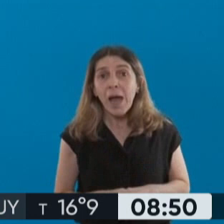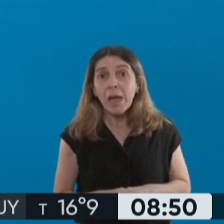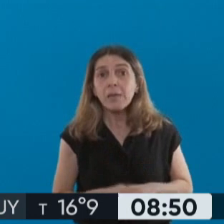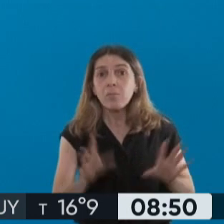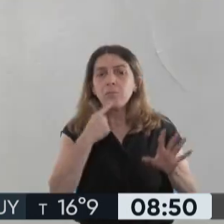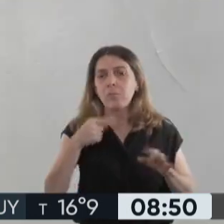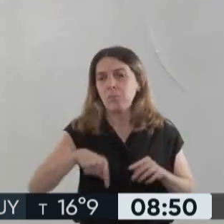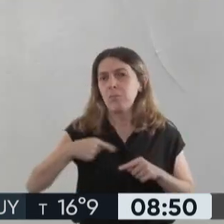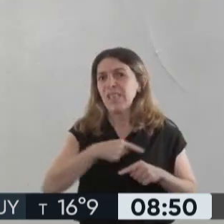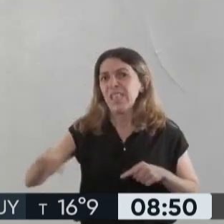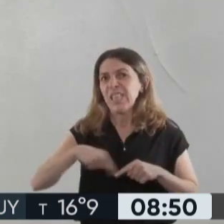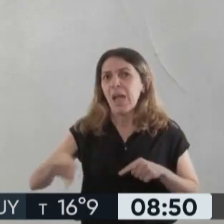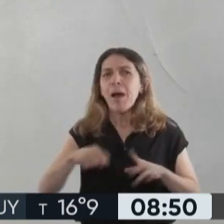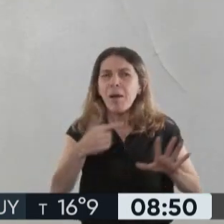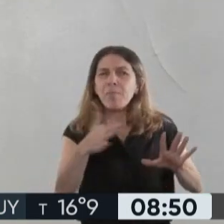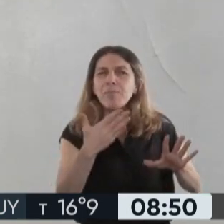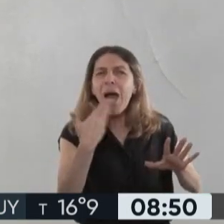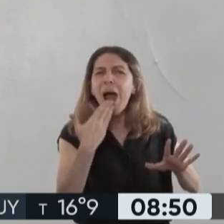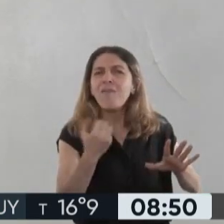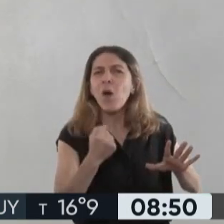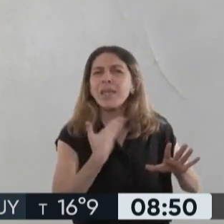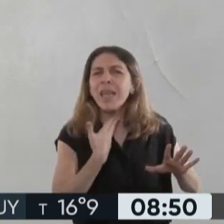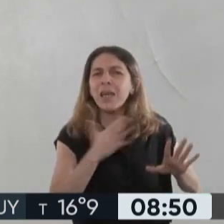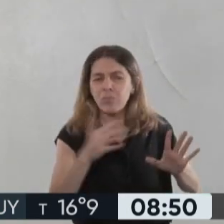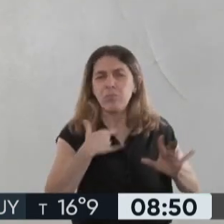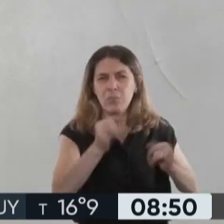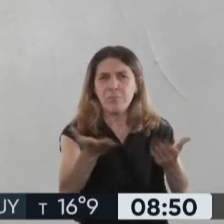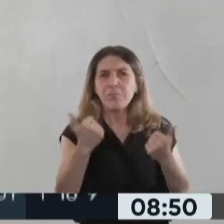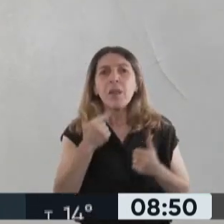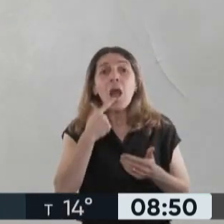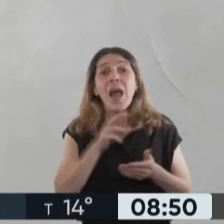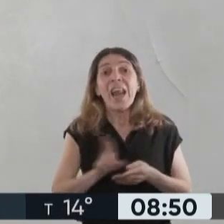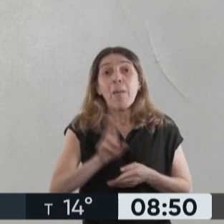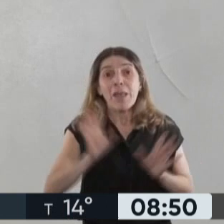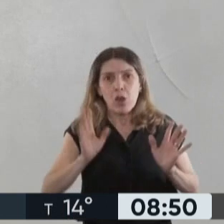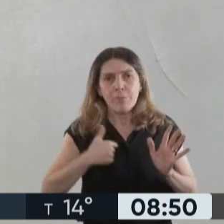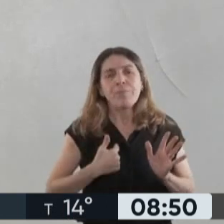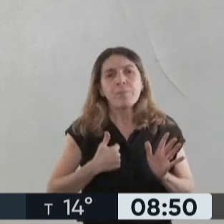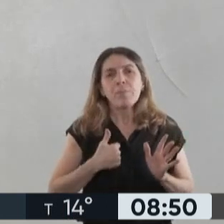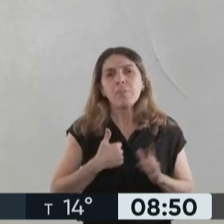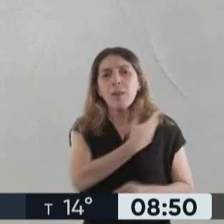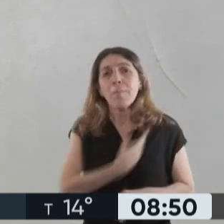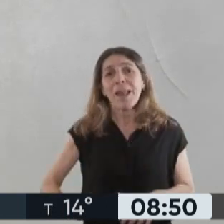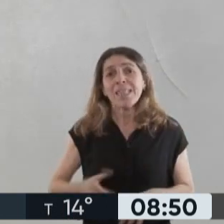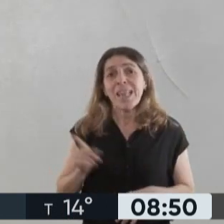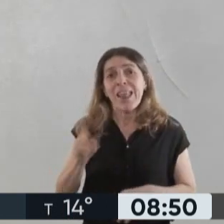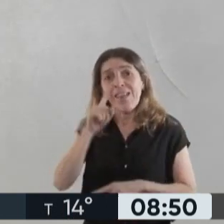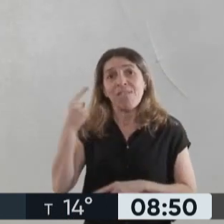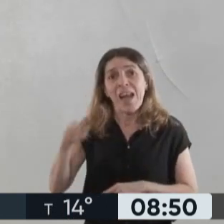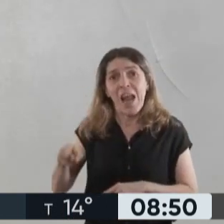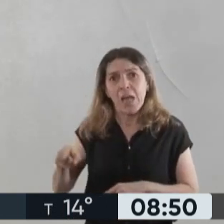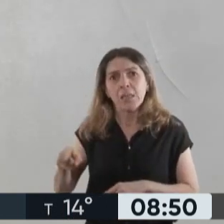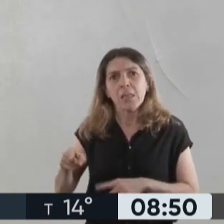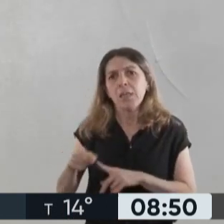Esta semana en un acto... Más fuerte, ahí estamos. ¿Estamos? Sí. Sí. Bueno, repito entonces, te decía que el presidente Alberto Fernández hizo